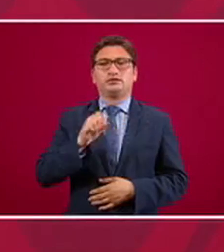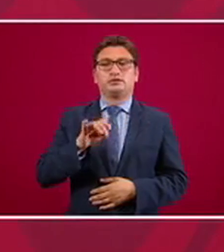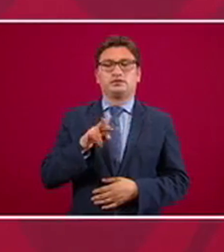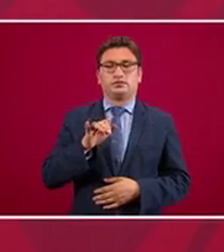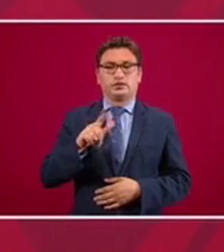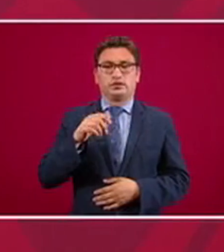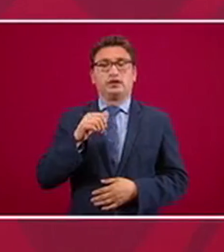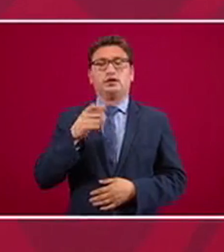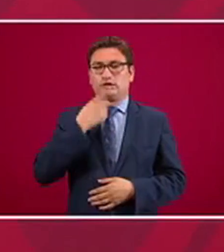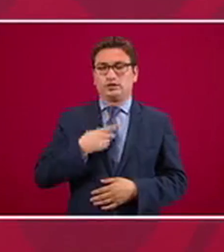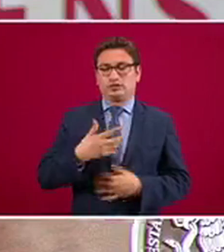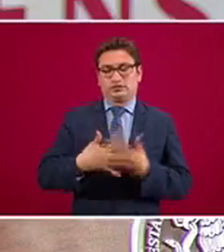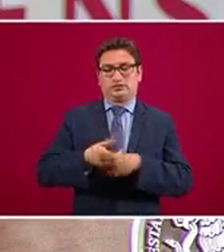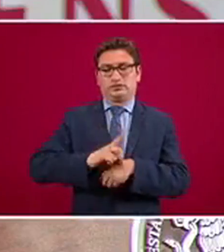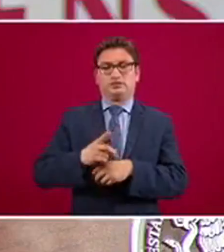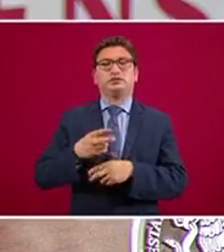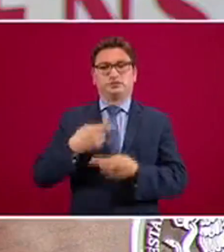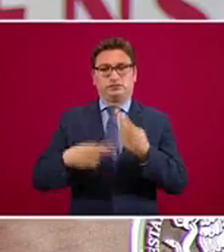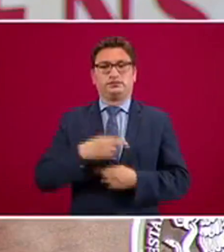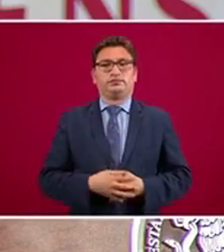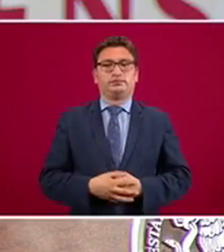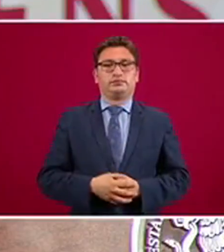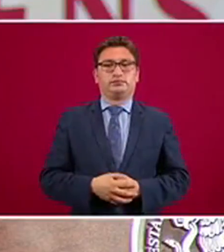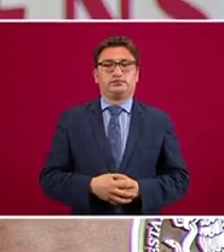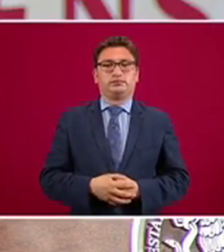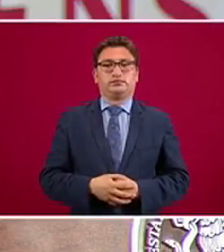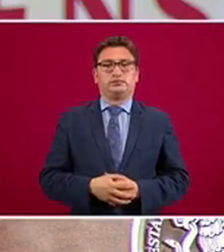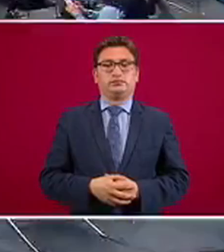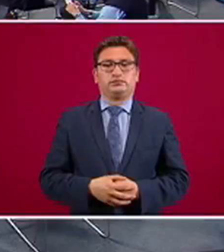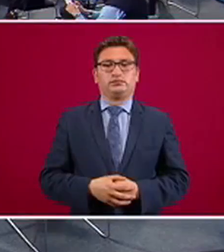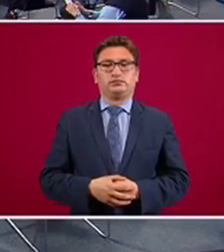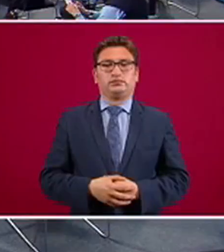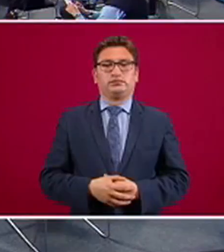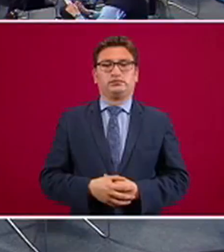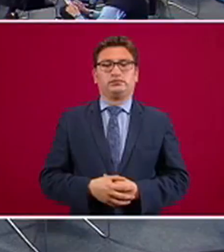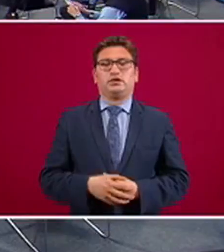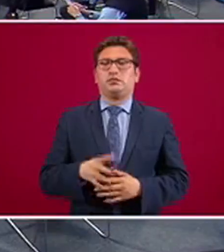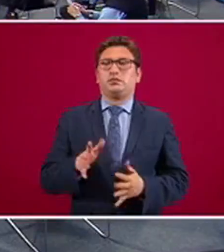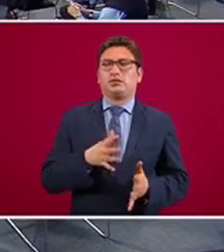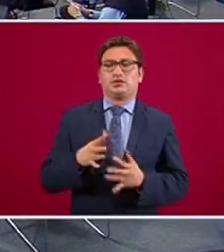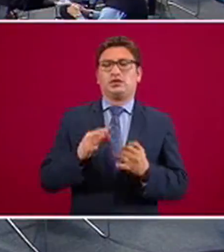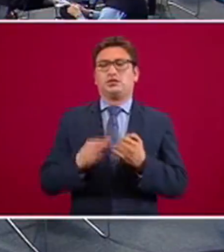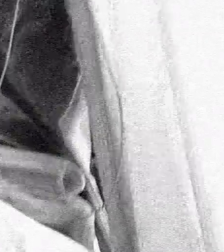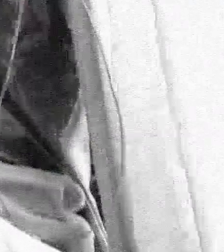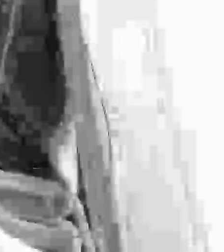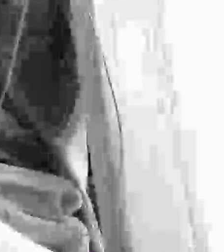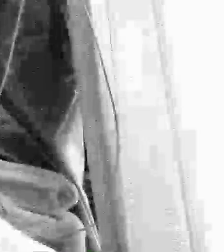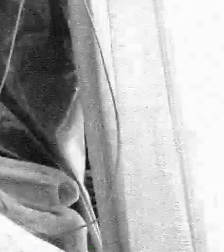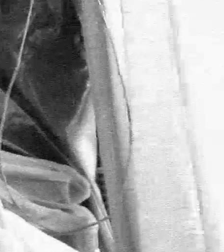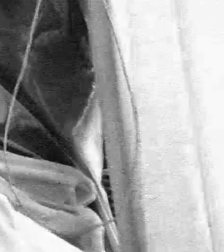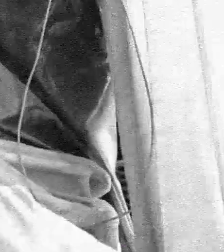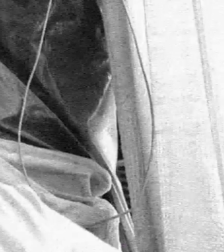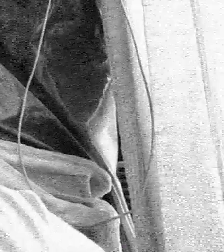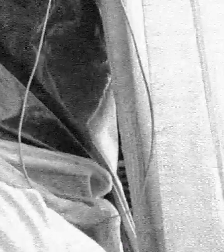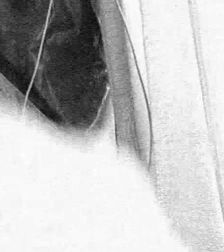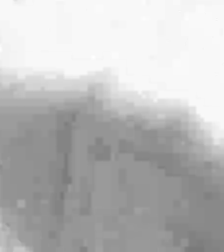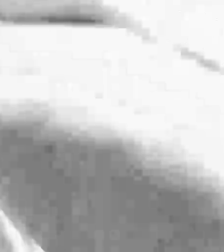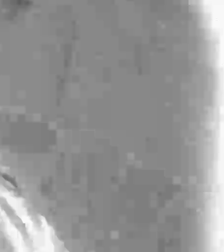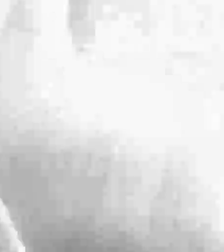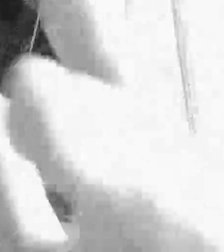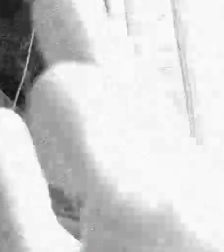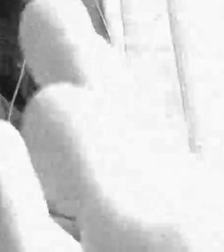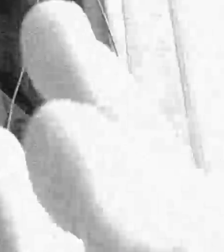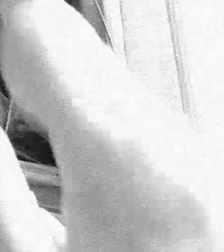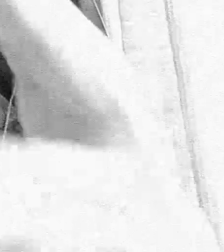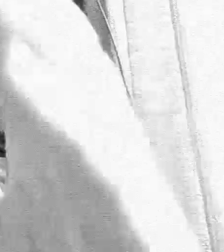lo dijo antier, que llegaba en 15 días. Esto es, pues, a finales de mes. El presidente también mencionó